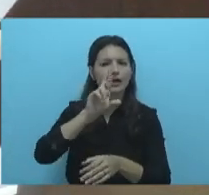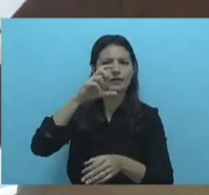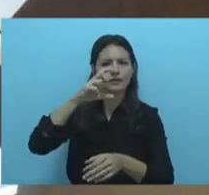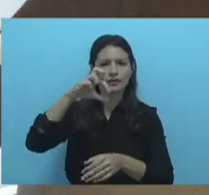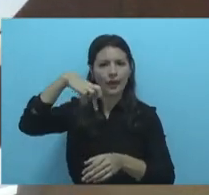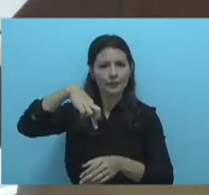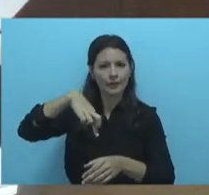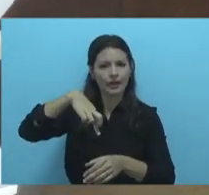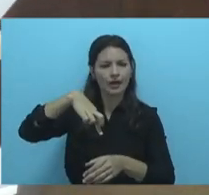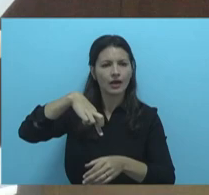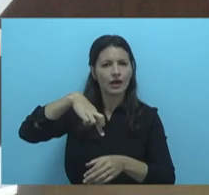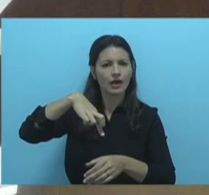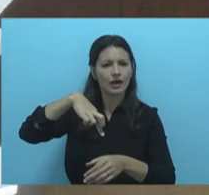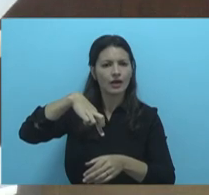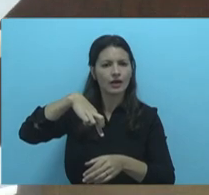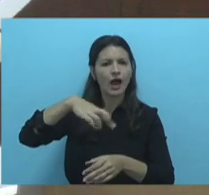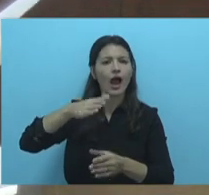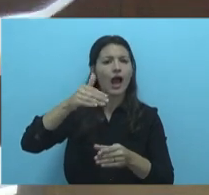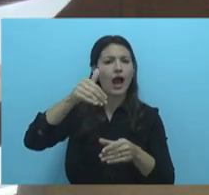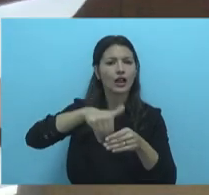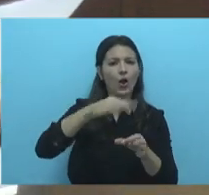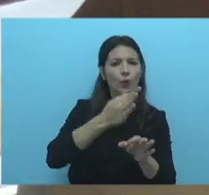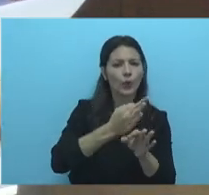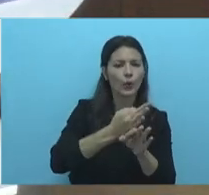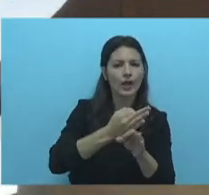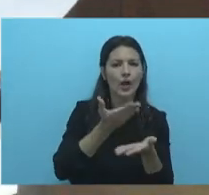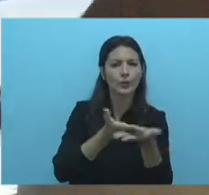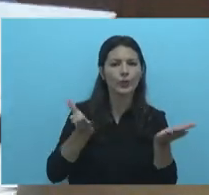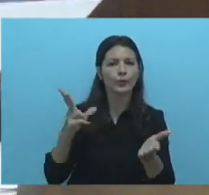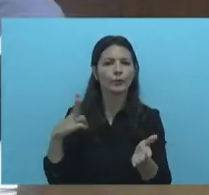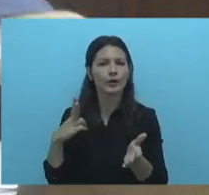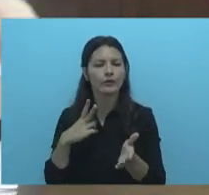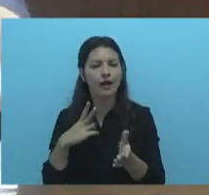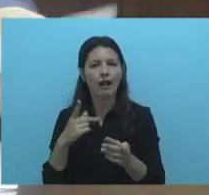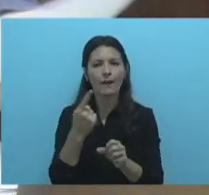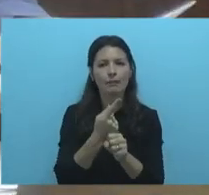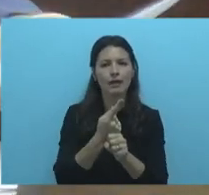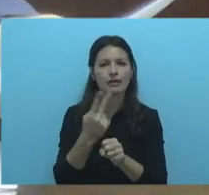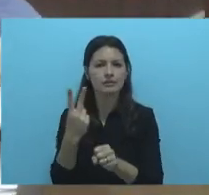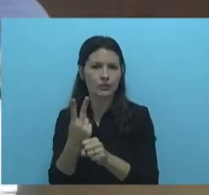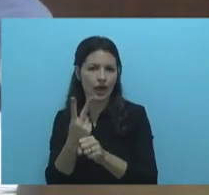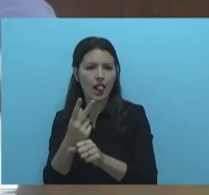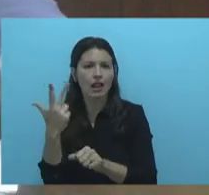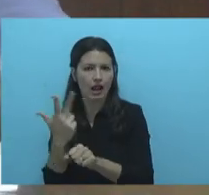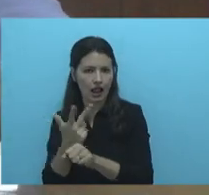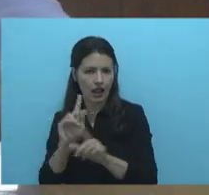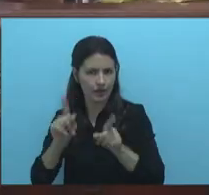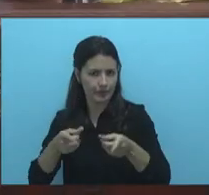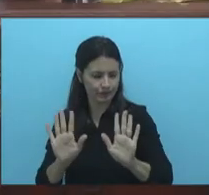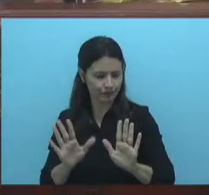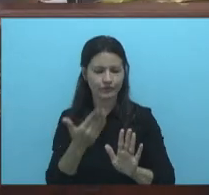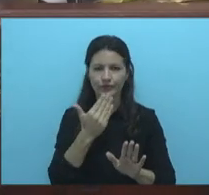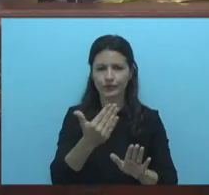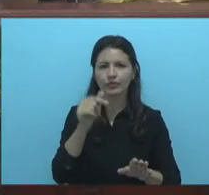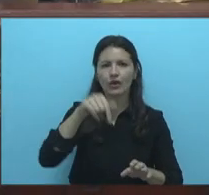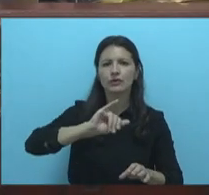cardiopulmonar en las escuelas públicas, privadas, de nivel medio y superior. Gracias, diputado. Ahora sí,